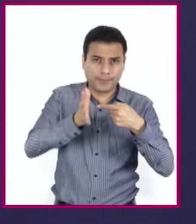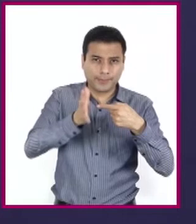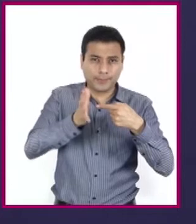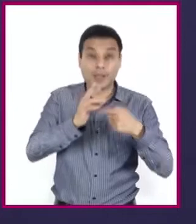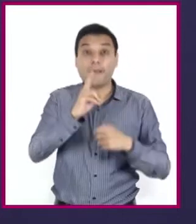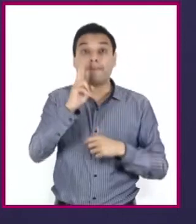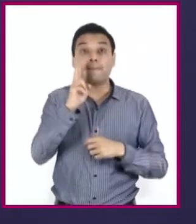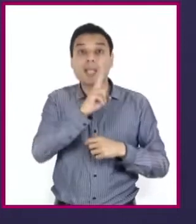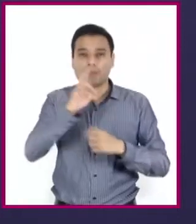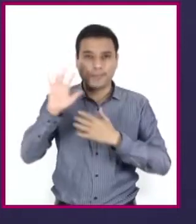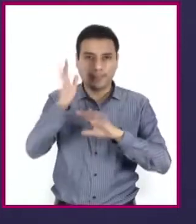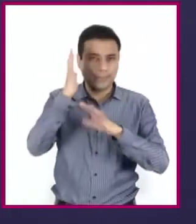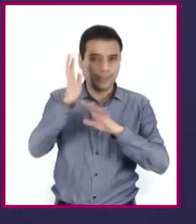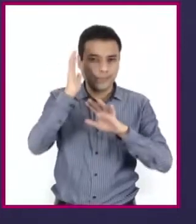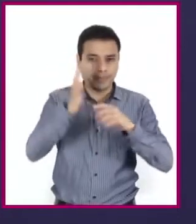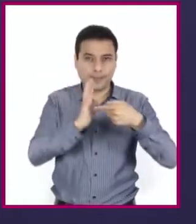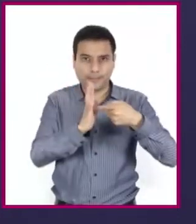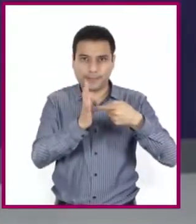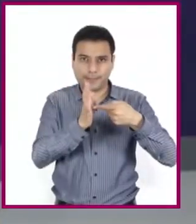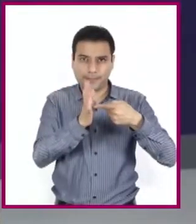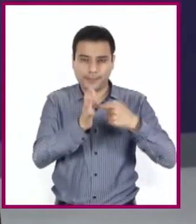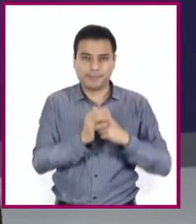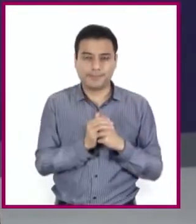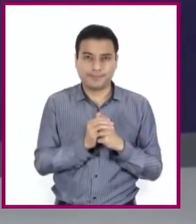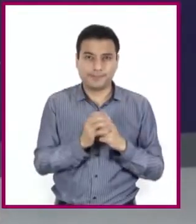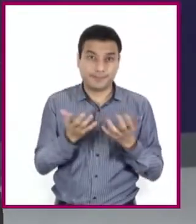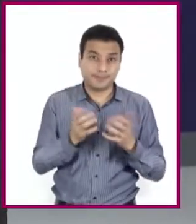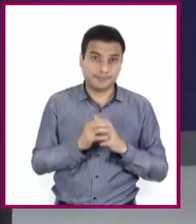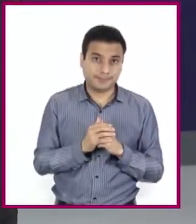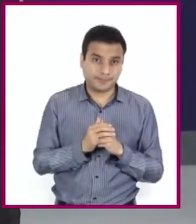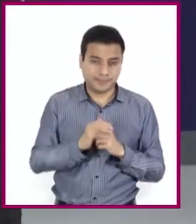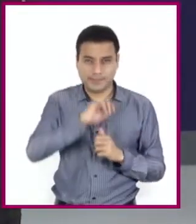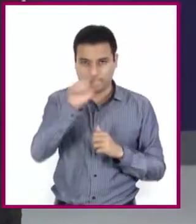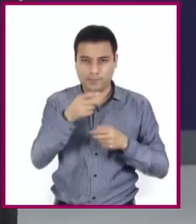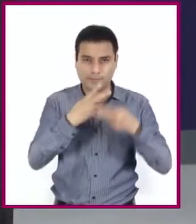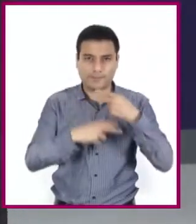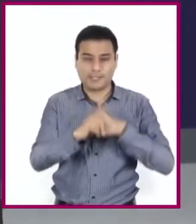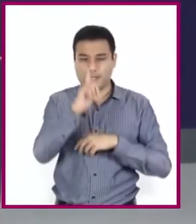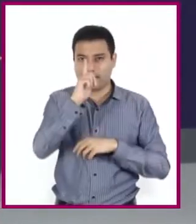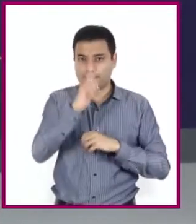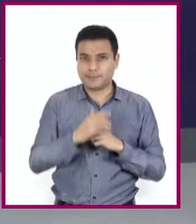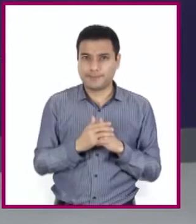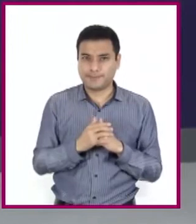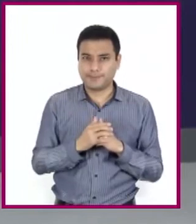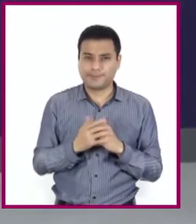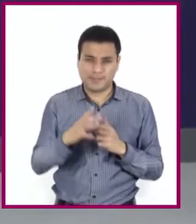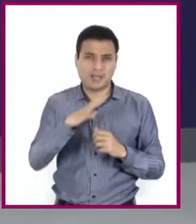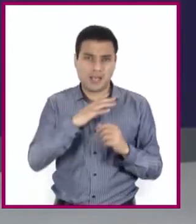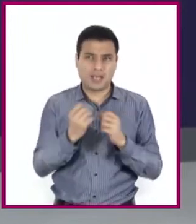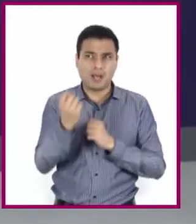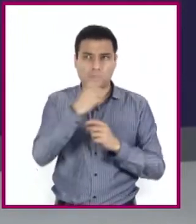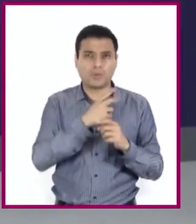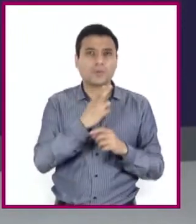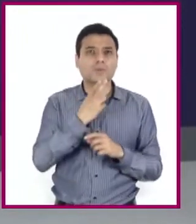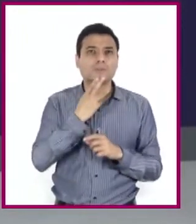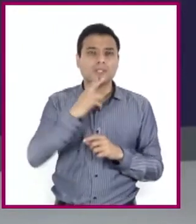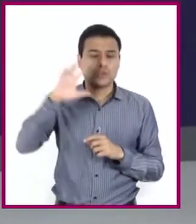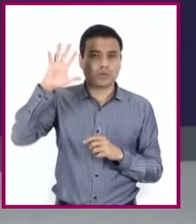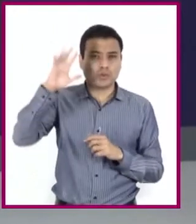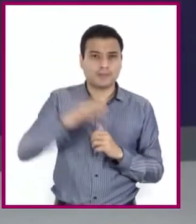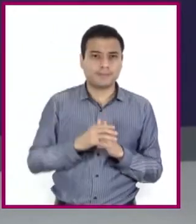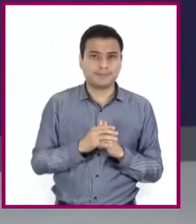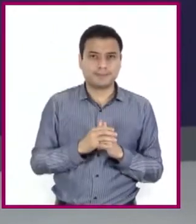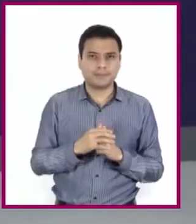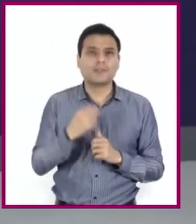viento para que éste las mueva. Las centrales que generan electricidad a partir de la radiación solar se conocen como